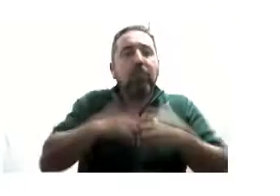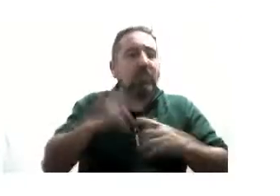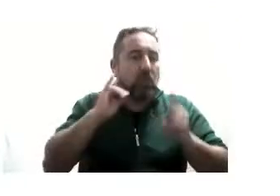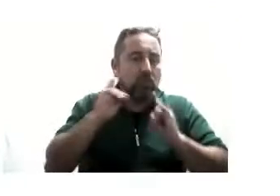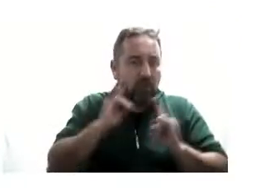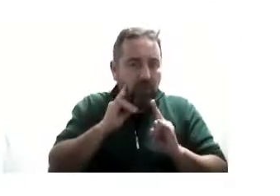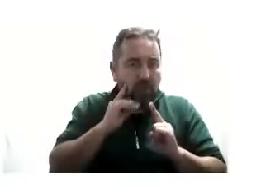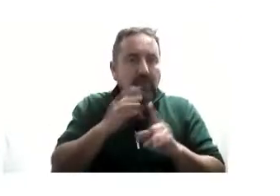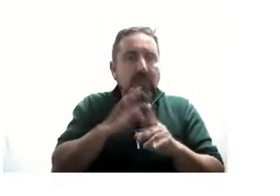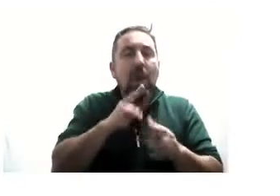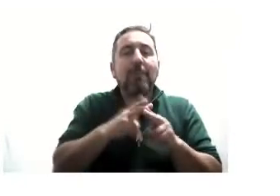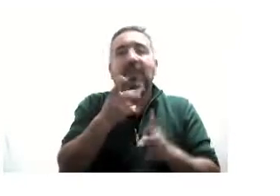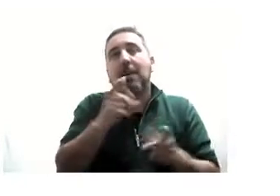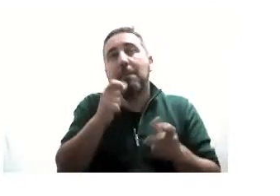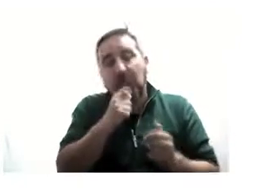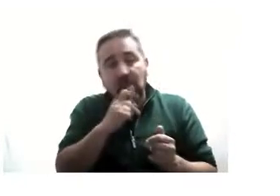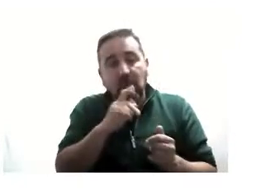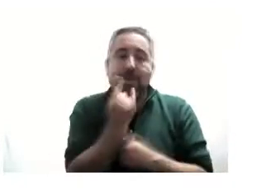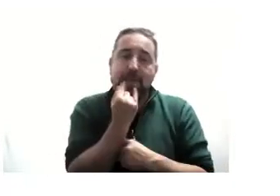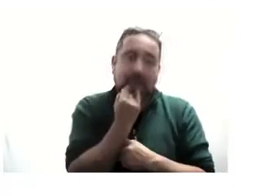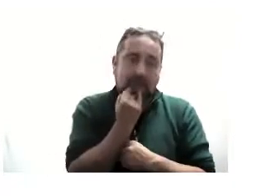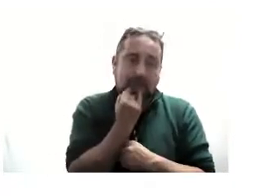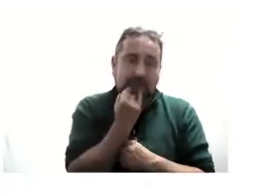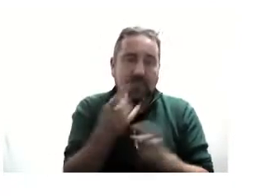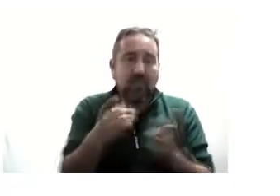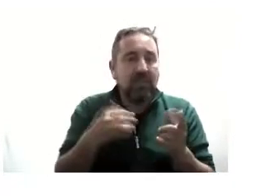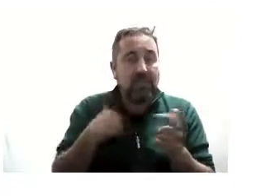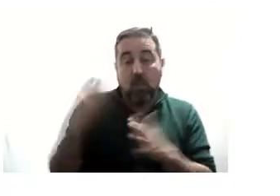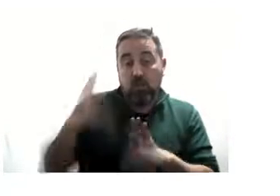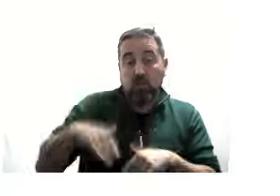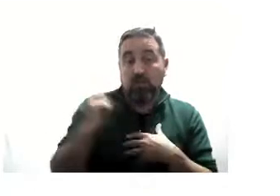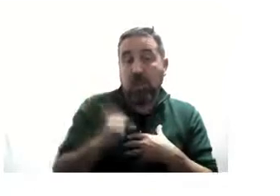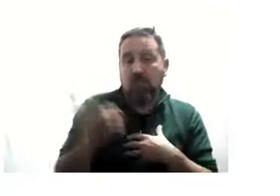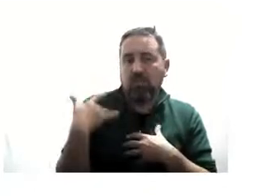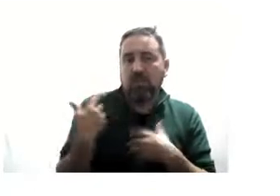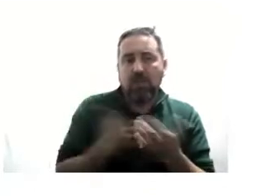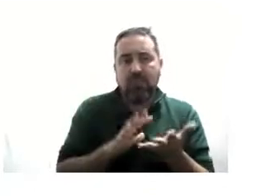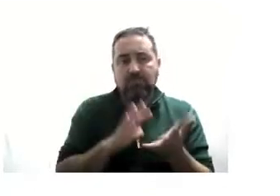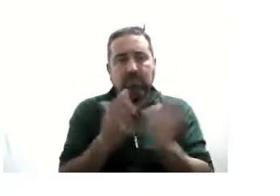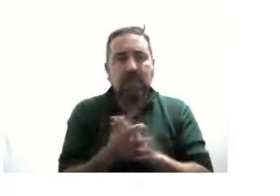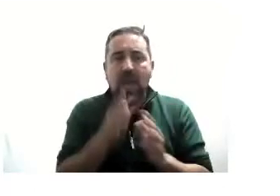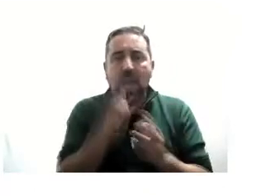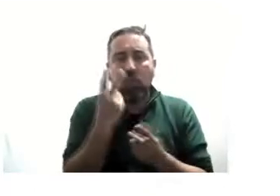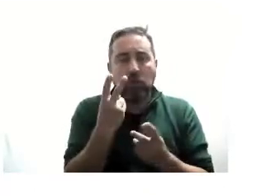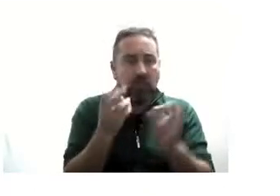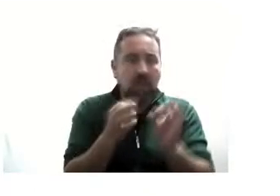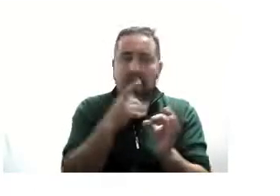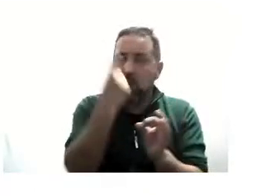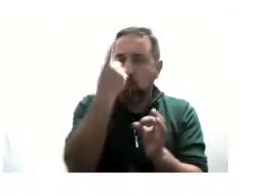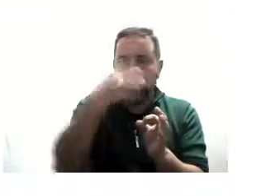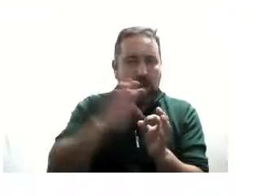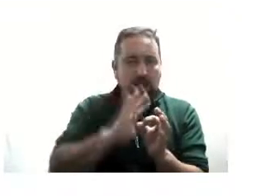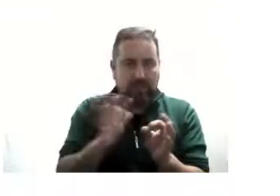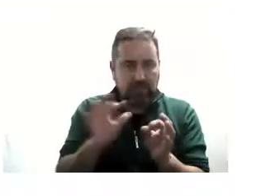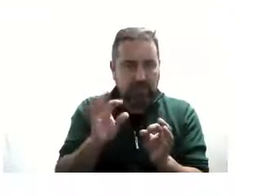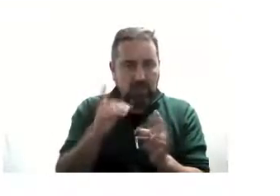va el micrófono, donde van las baterías. Esto ha evolucionado en los últimos años, se ha pasado de 2 piezas a una sola pieza, sobre todo